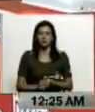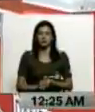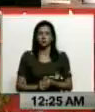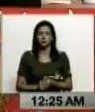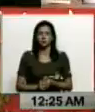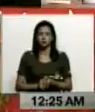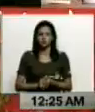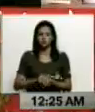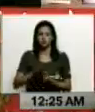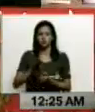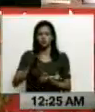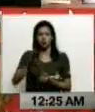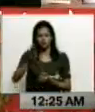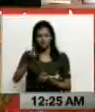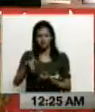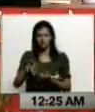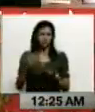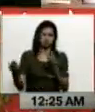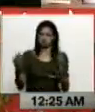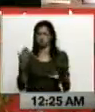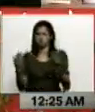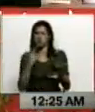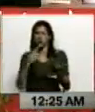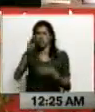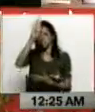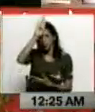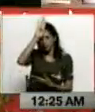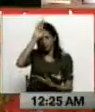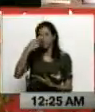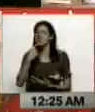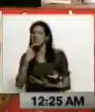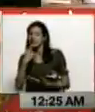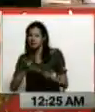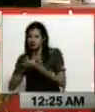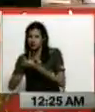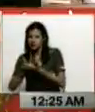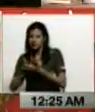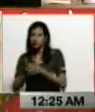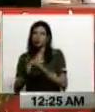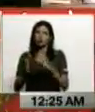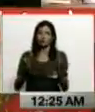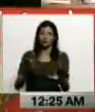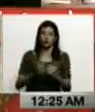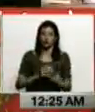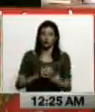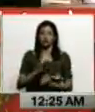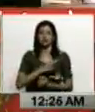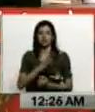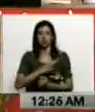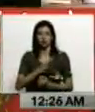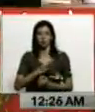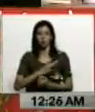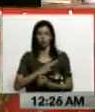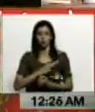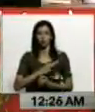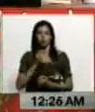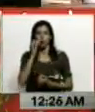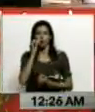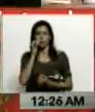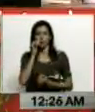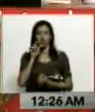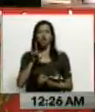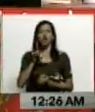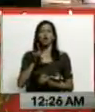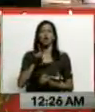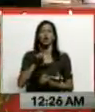a ver el el del papa y el cura este compadre comparar nada más lo que dice el papa con lo que dice mi camarada digo Perdón el señor